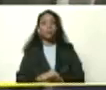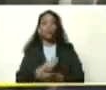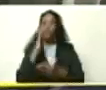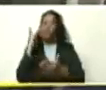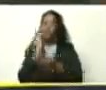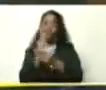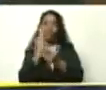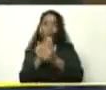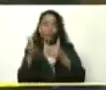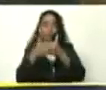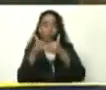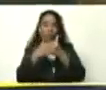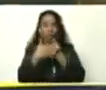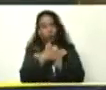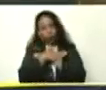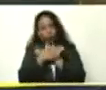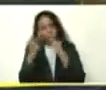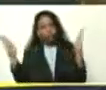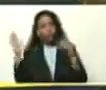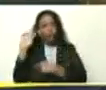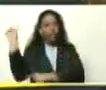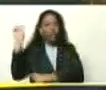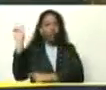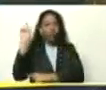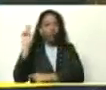Siempre de puertas abiertas estará Venezuela.